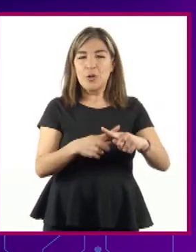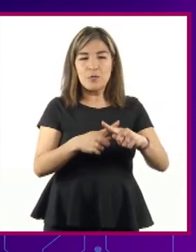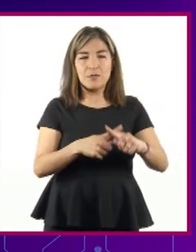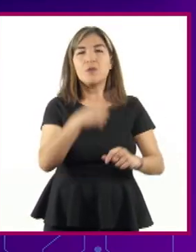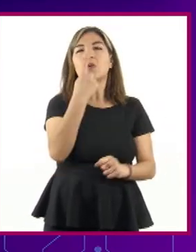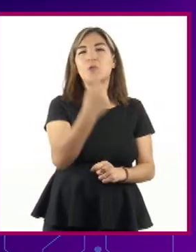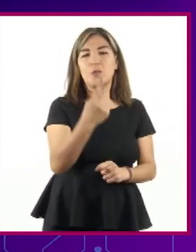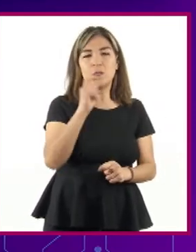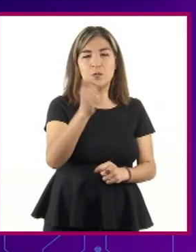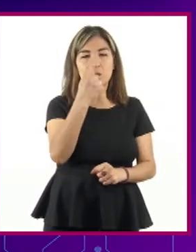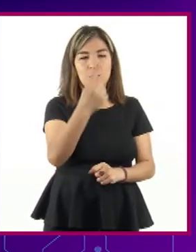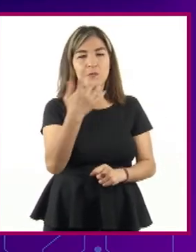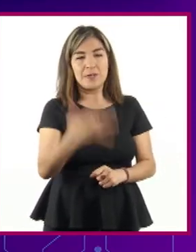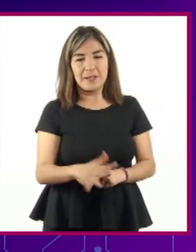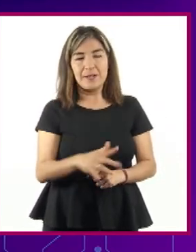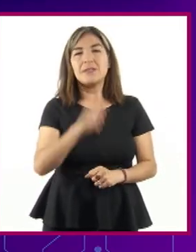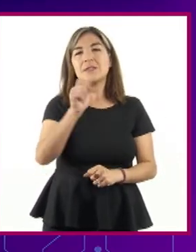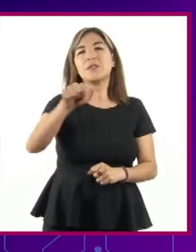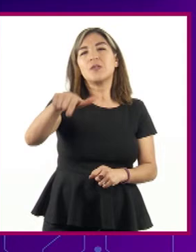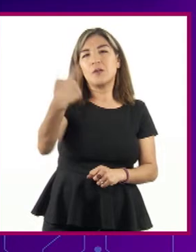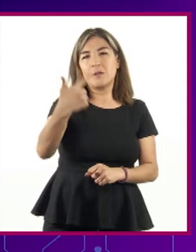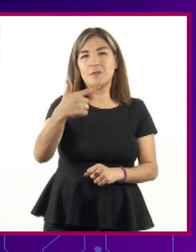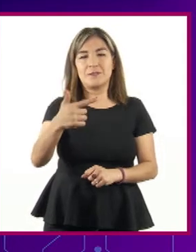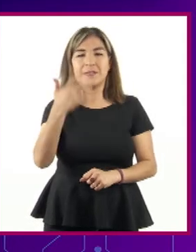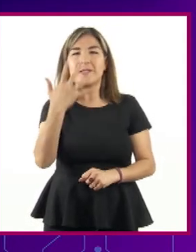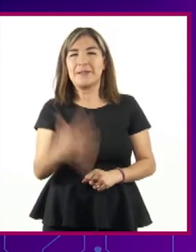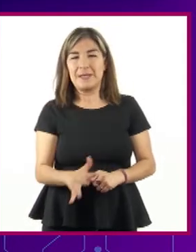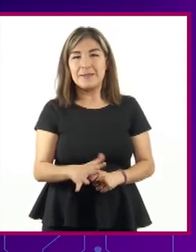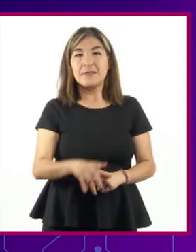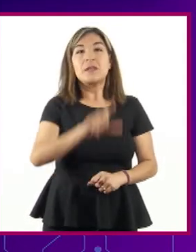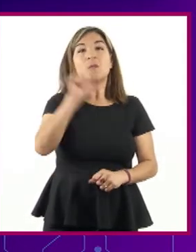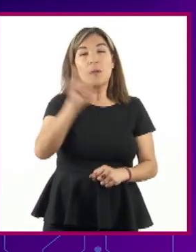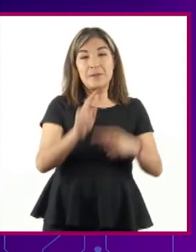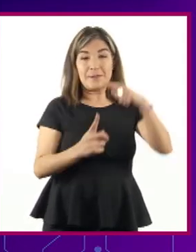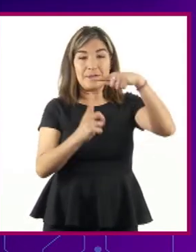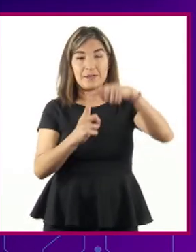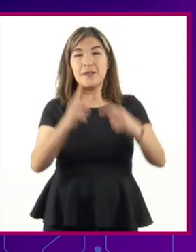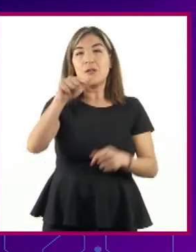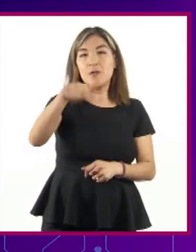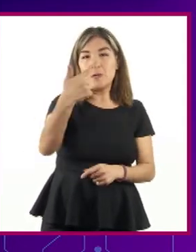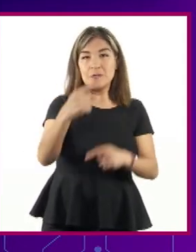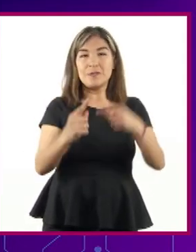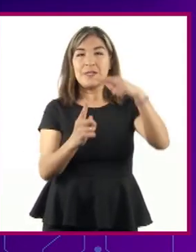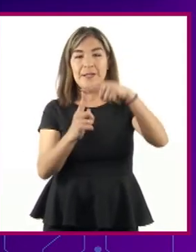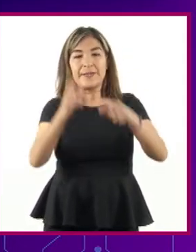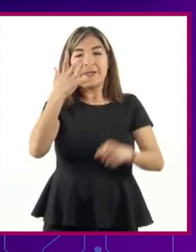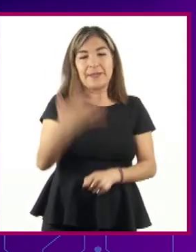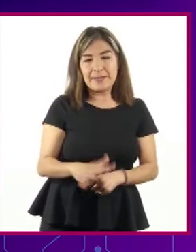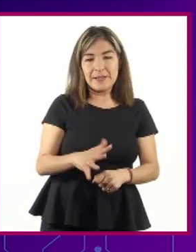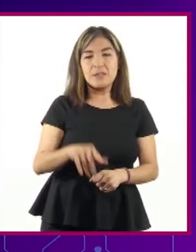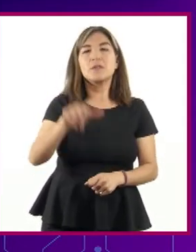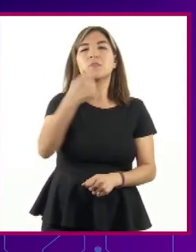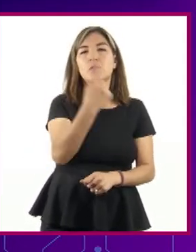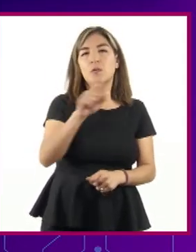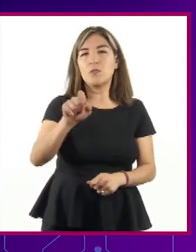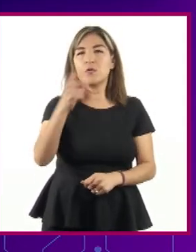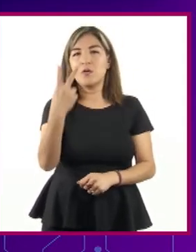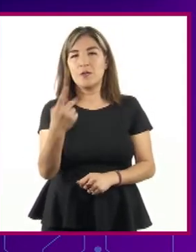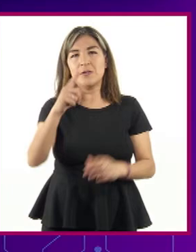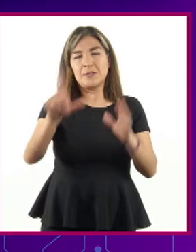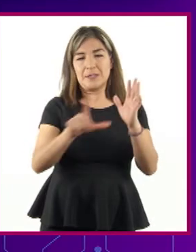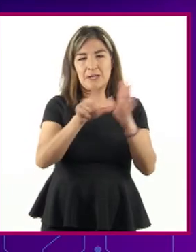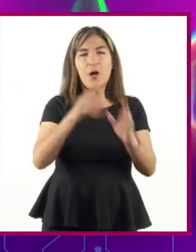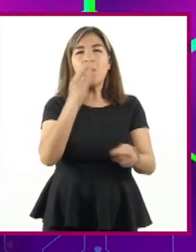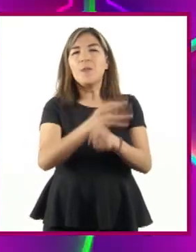un décimo, obteniendo 12 décimos. Y al dividir 12 entre 10, tenemos 1.2 litros.